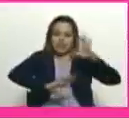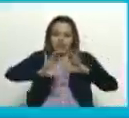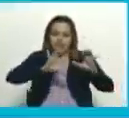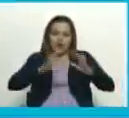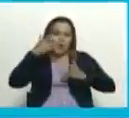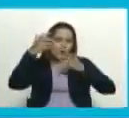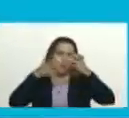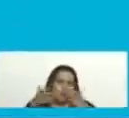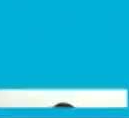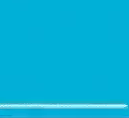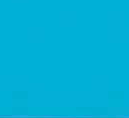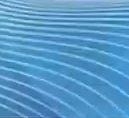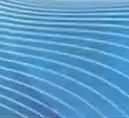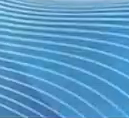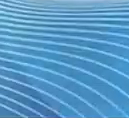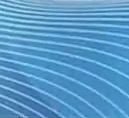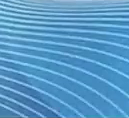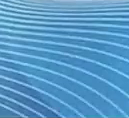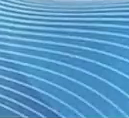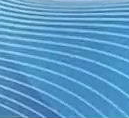científicos! Maduro más.